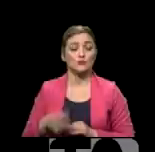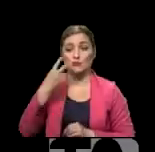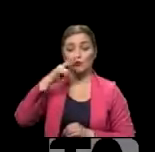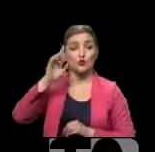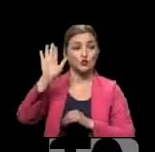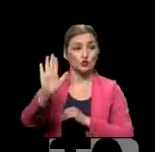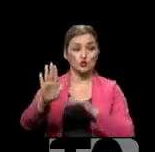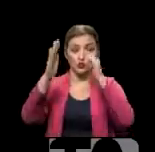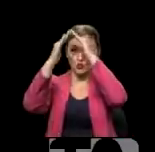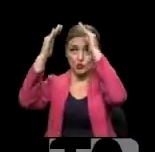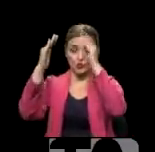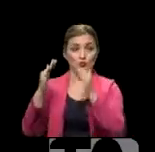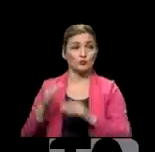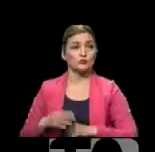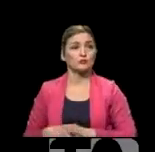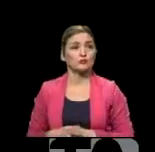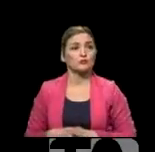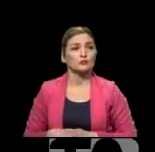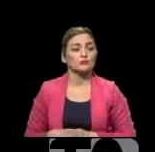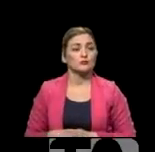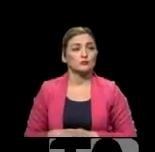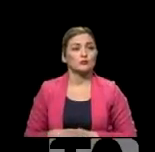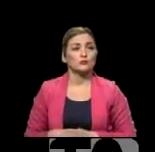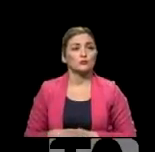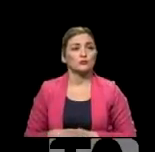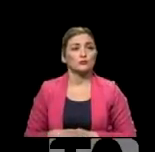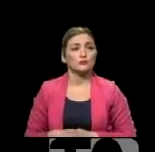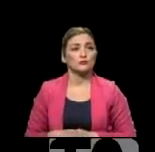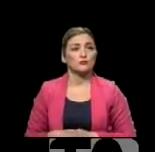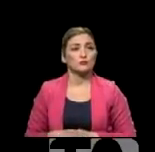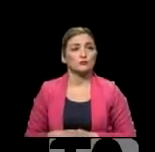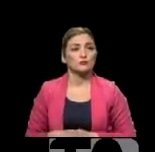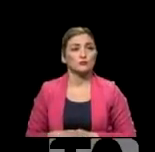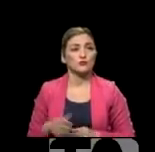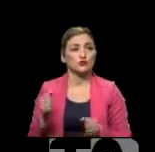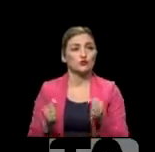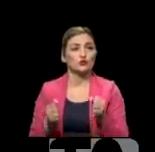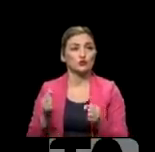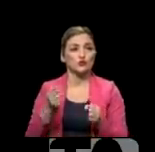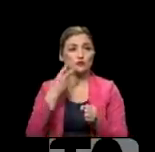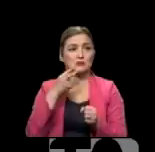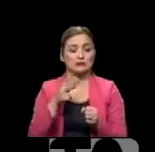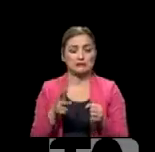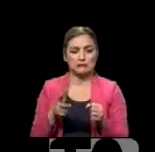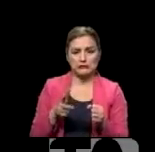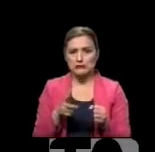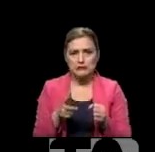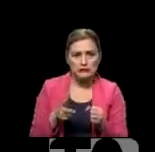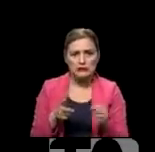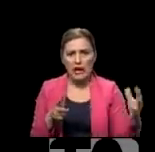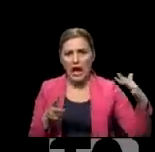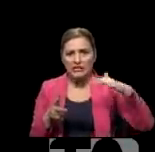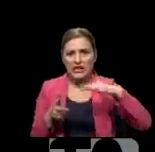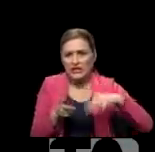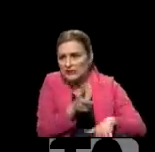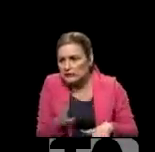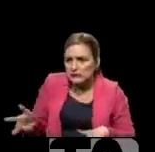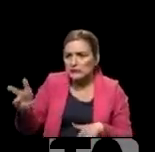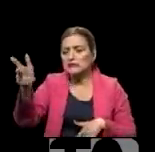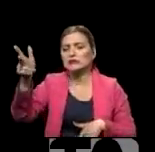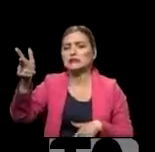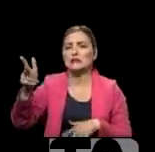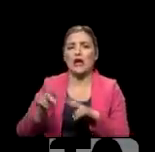casas, mientras van avanzando, incluso otros conductores, miren en la parte de atrás, se dan cuenta de lo que está ocurriendo e intentan pues maniobrar